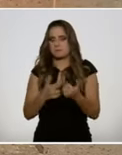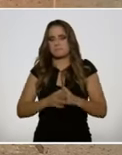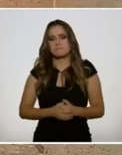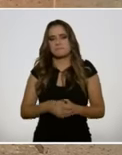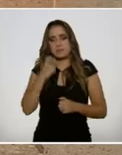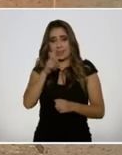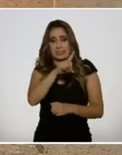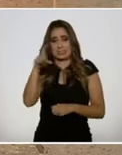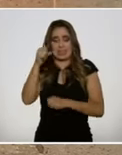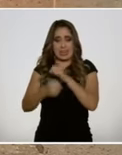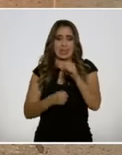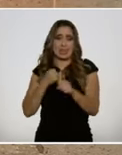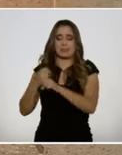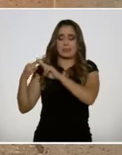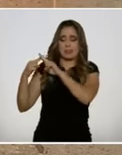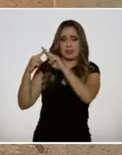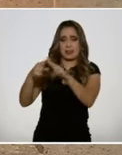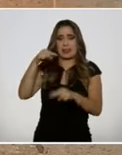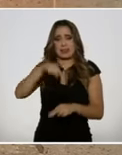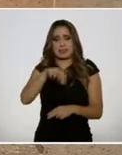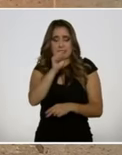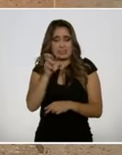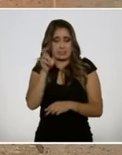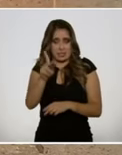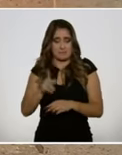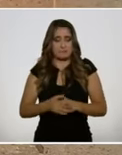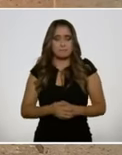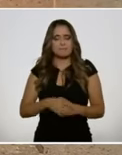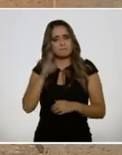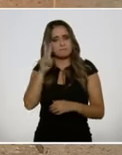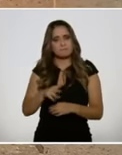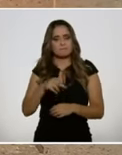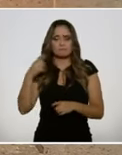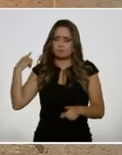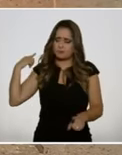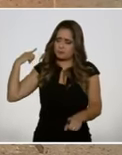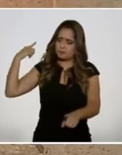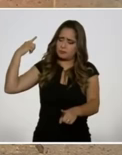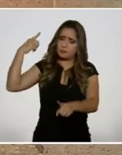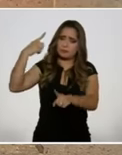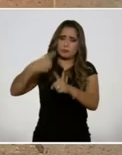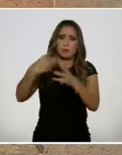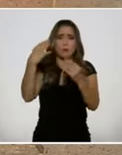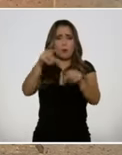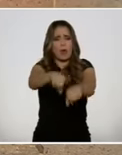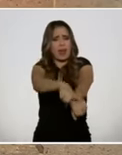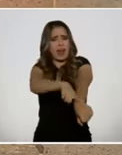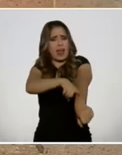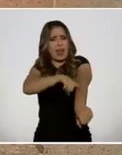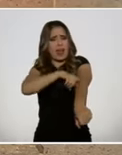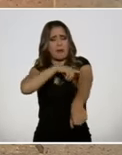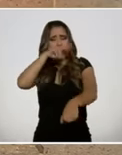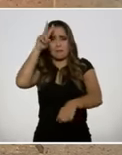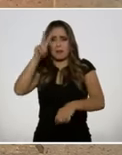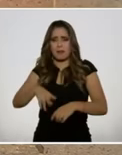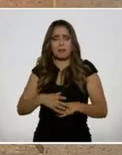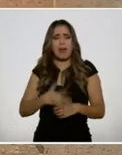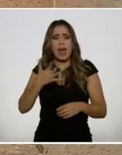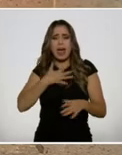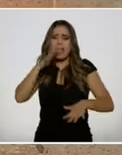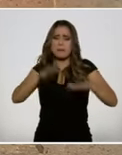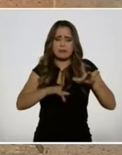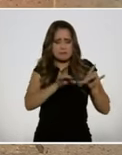inicio del Proyecto Educativo Nacional, podemos decir que hemos caminado un largo trecho. A la distancia, las circunstancias son